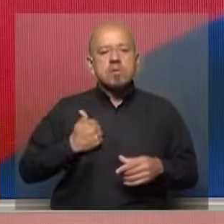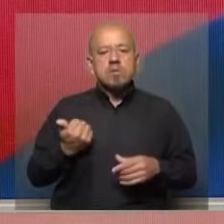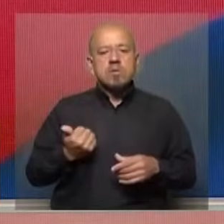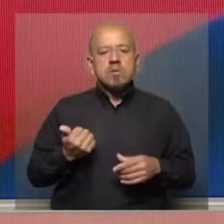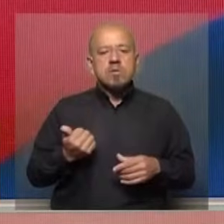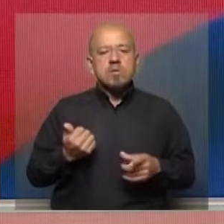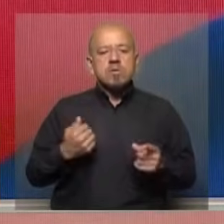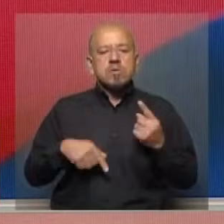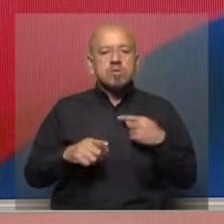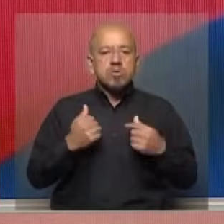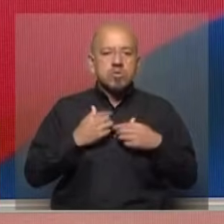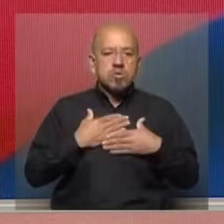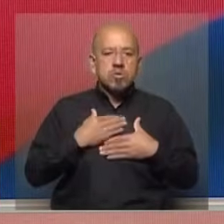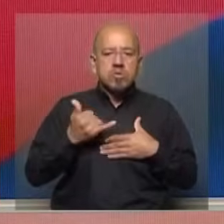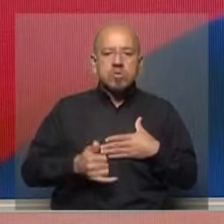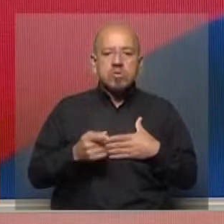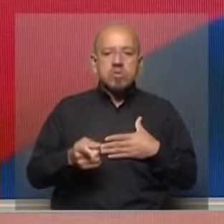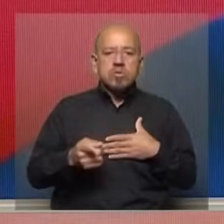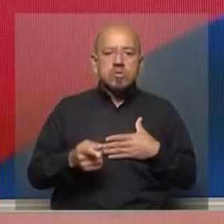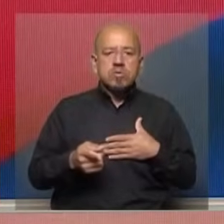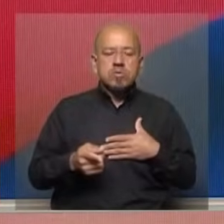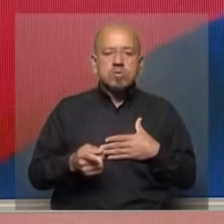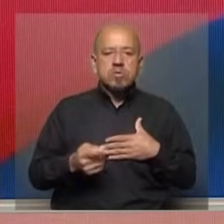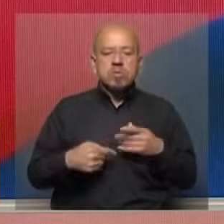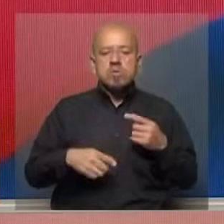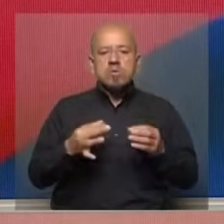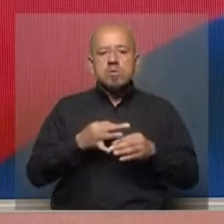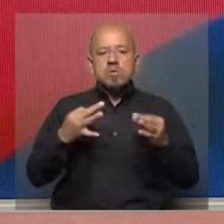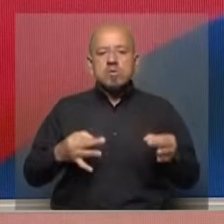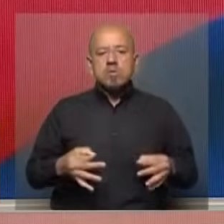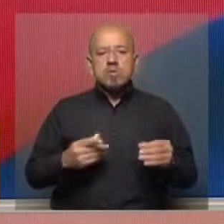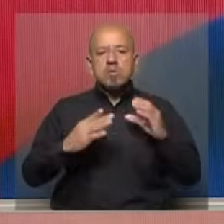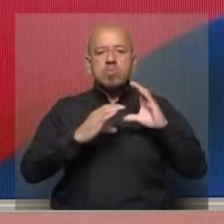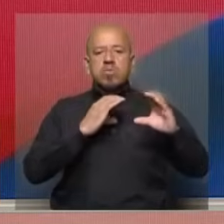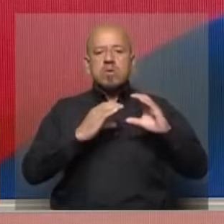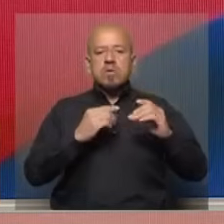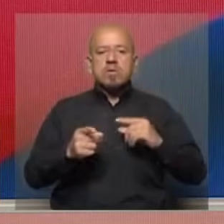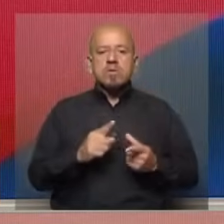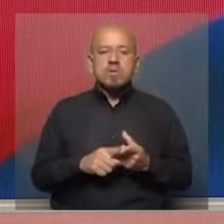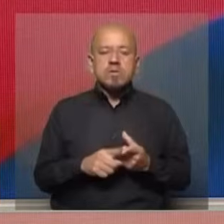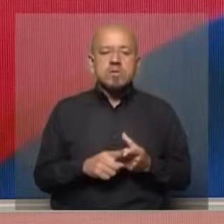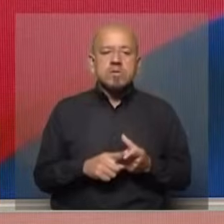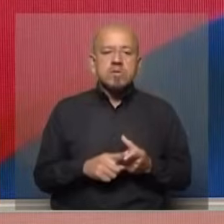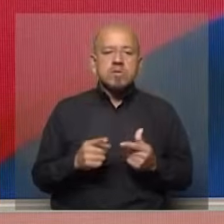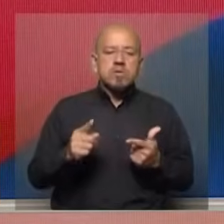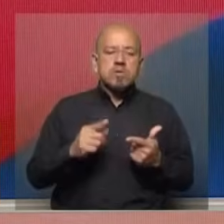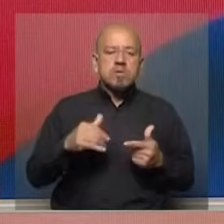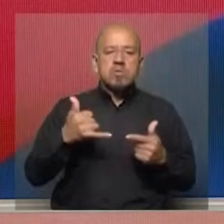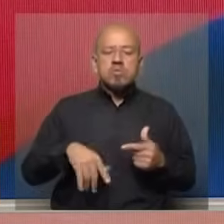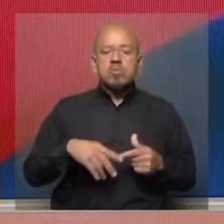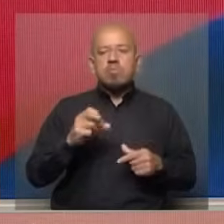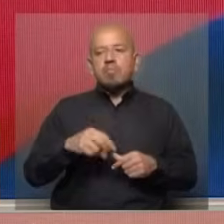el capital que nosotros ya tenemos. Tenemos una excelente matriz de telecomunicaciones, tenemos un plan